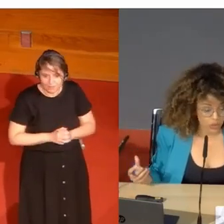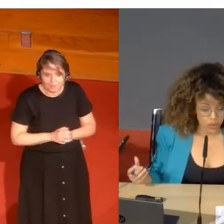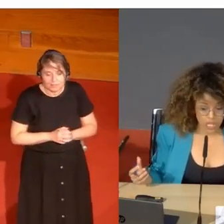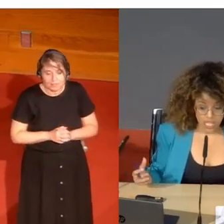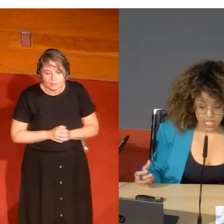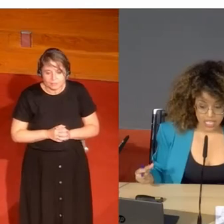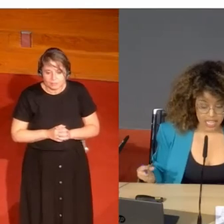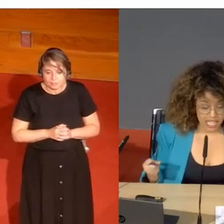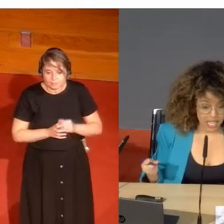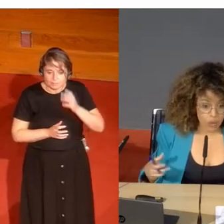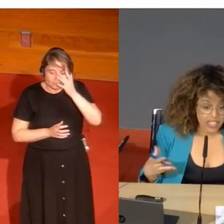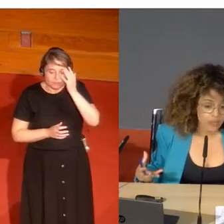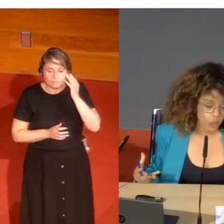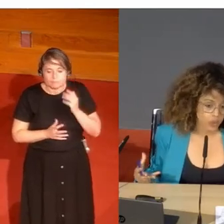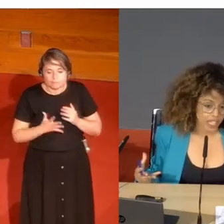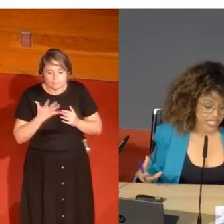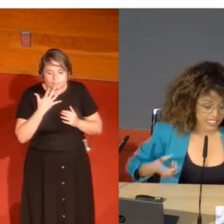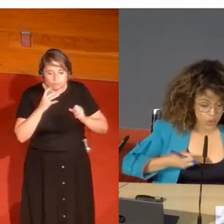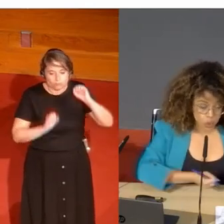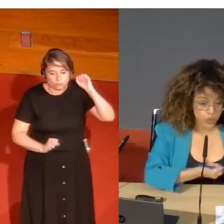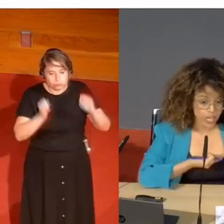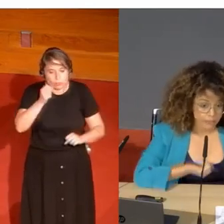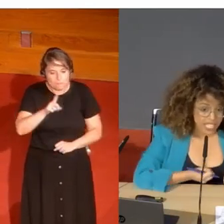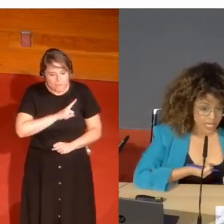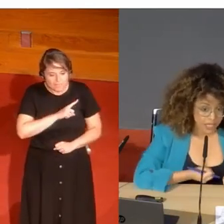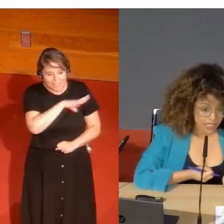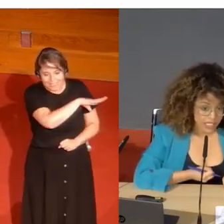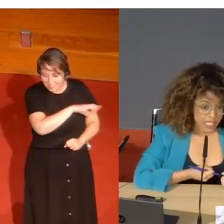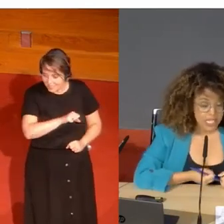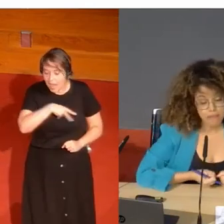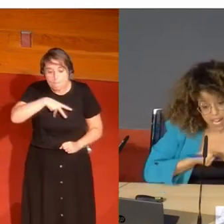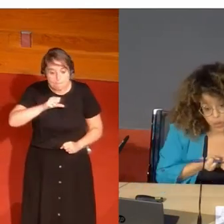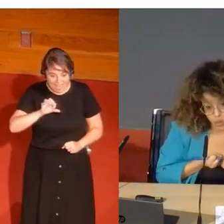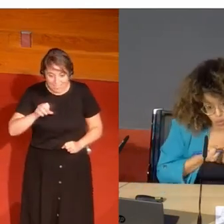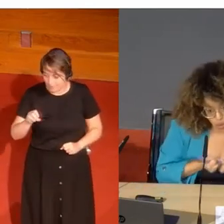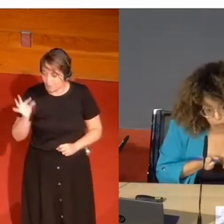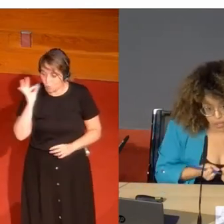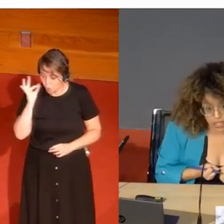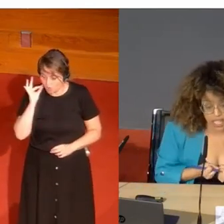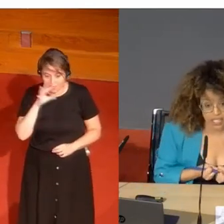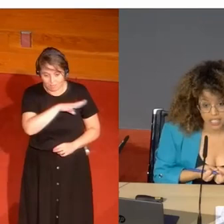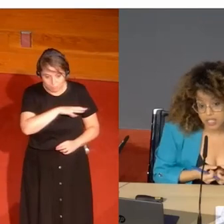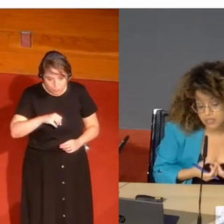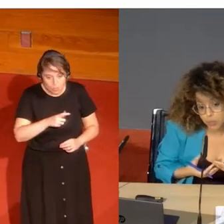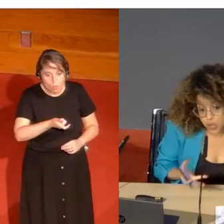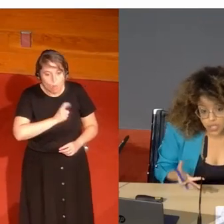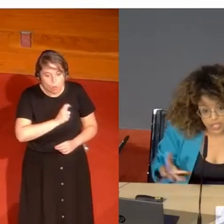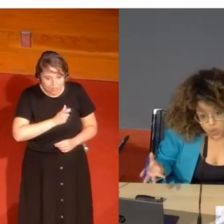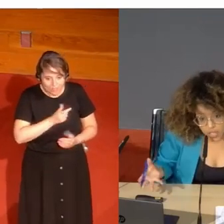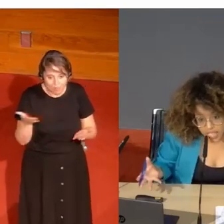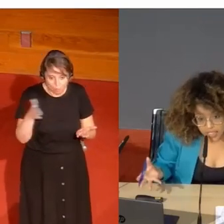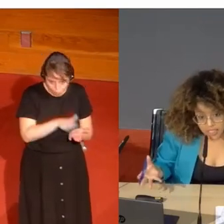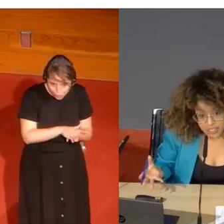cuando cuando la guardia Revolucionaria detuvo a mamini y bajo custodia policial